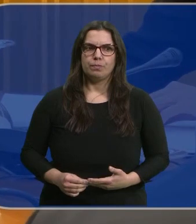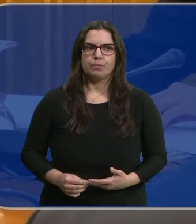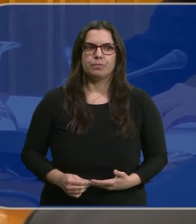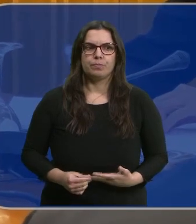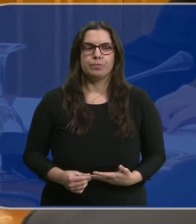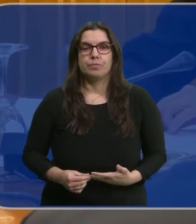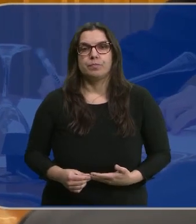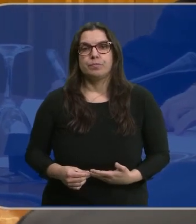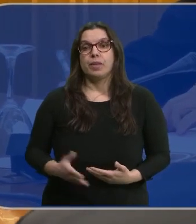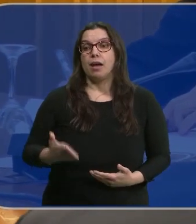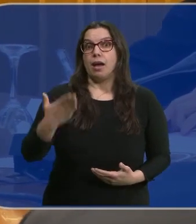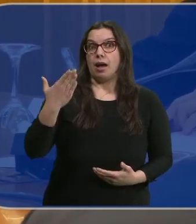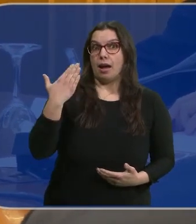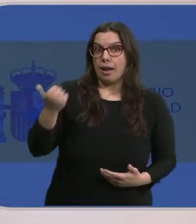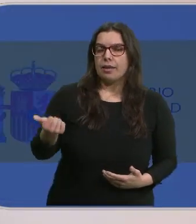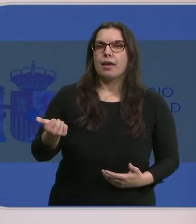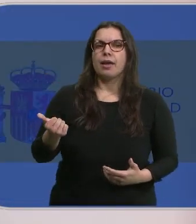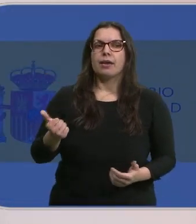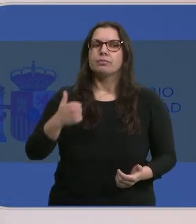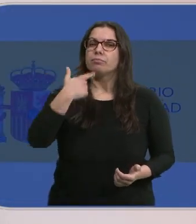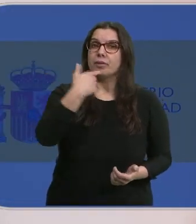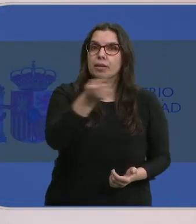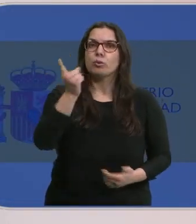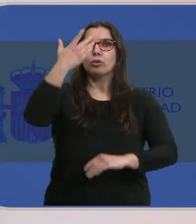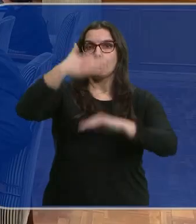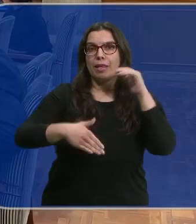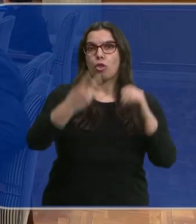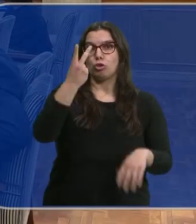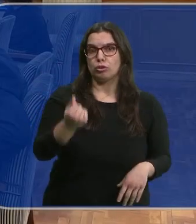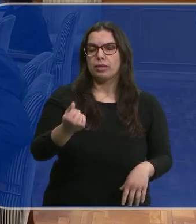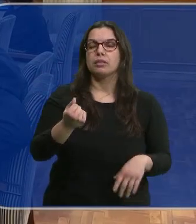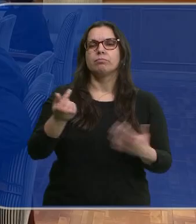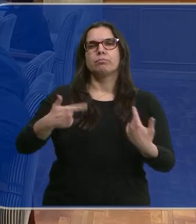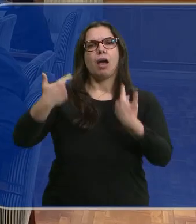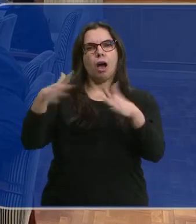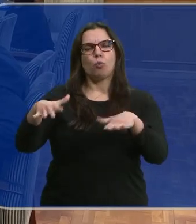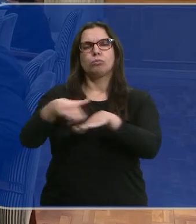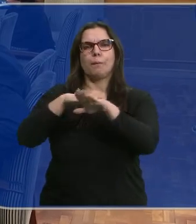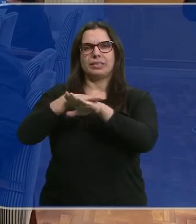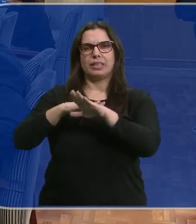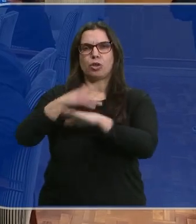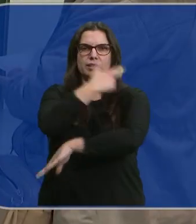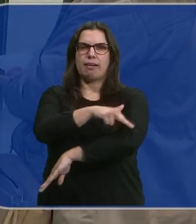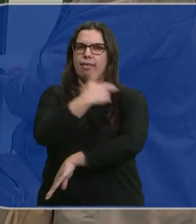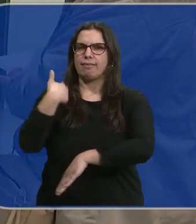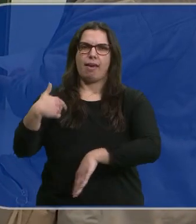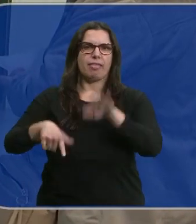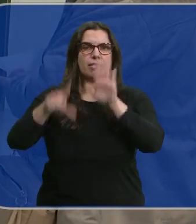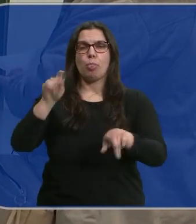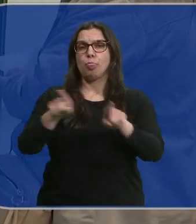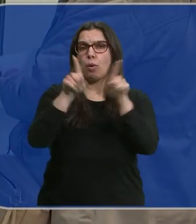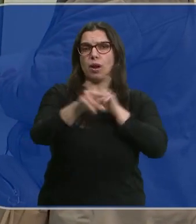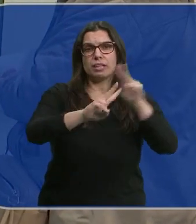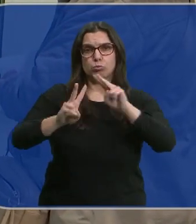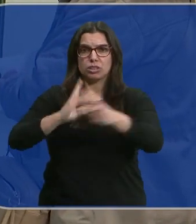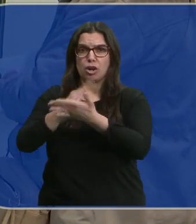Aunque la cuenta atrás iniciada ayer continúa, hemos dado un plazo de 48 horas. El Ministerio de Sanidad ya lo tiene decidido. Digan lo que digan